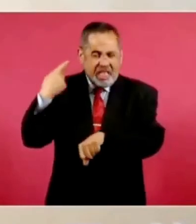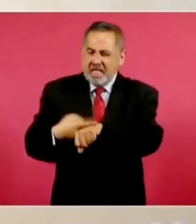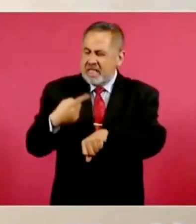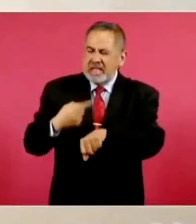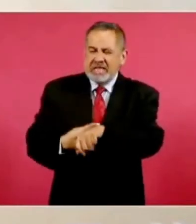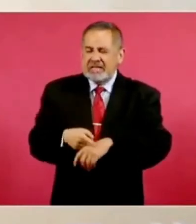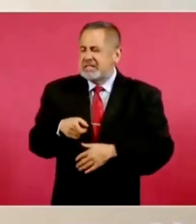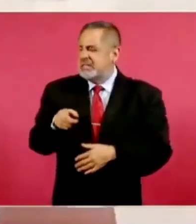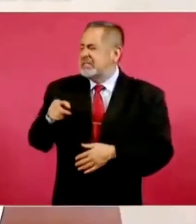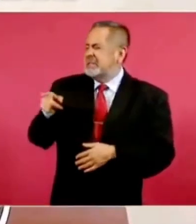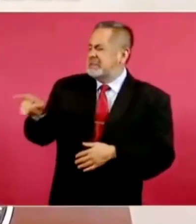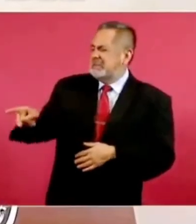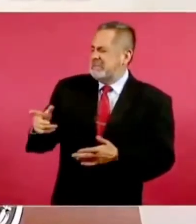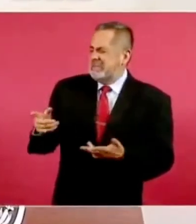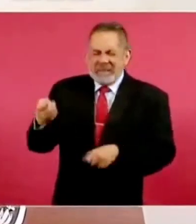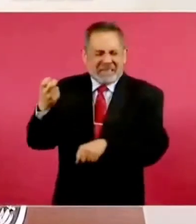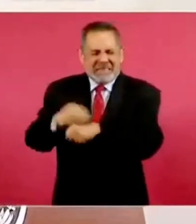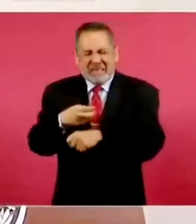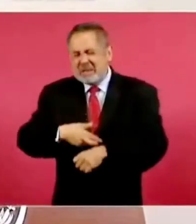imprudentísimo bachiller,